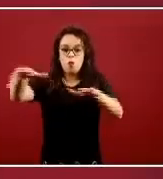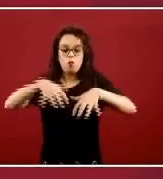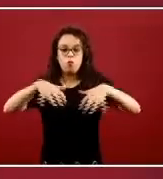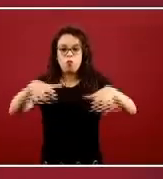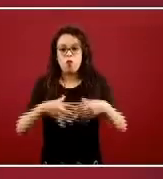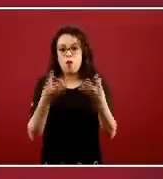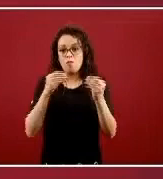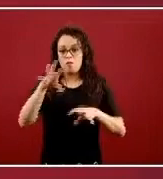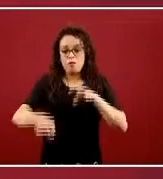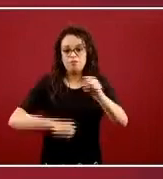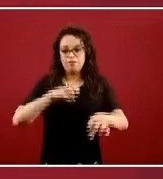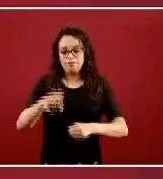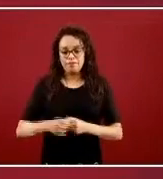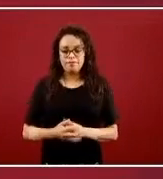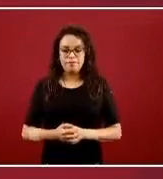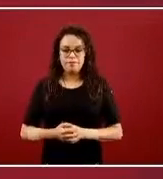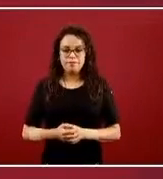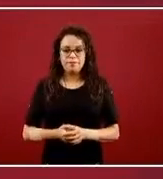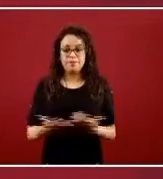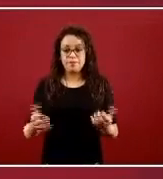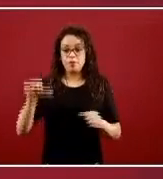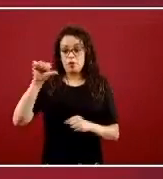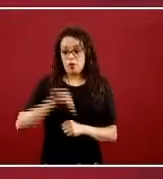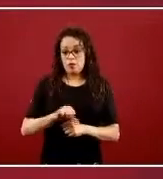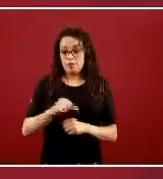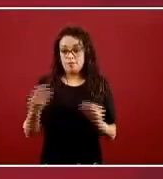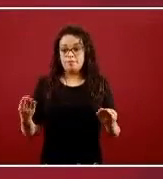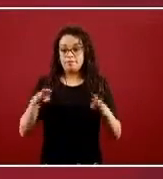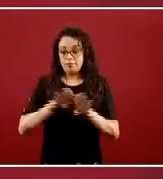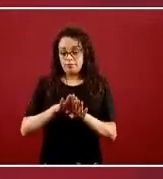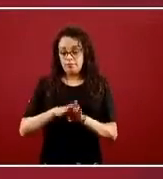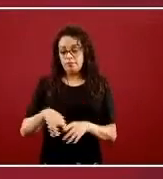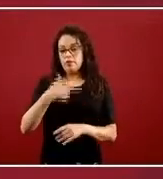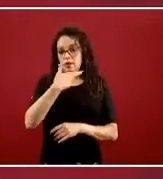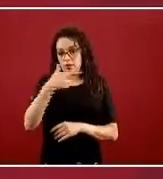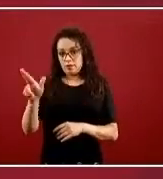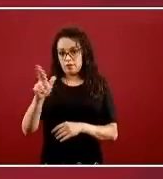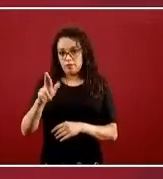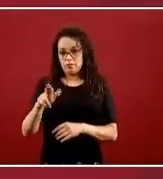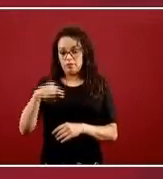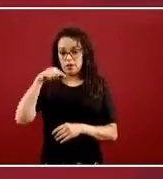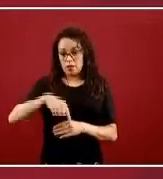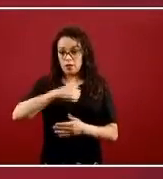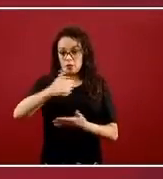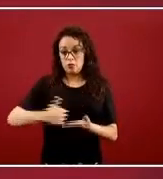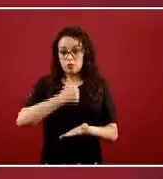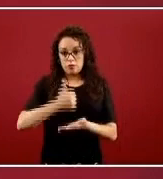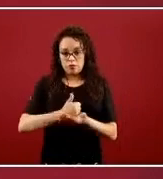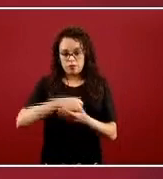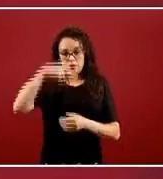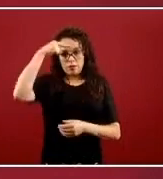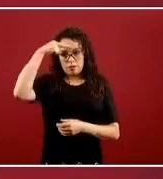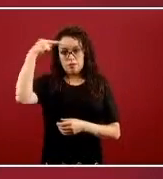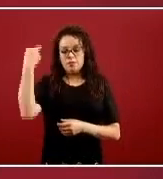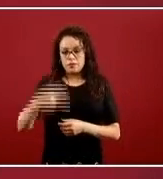los restaurantes, la venta de alimentos en la Ciudad de México. Esta no es una medida de disposición